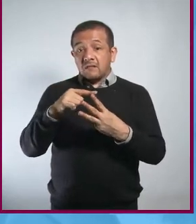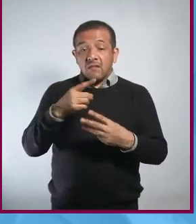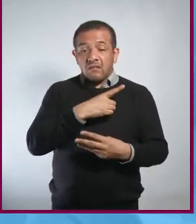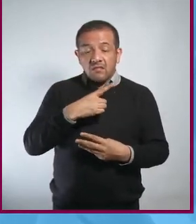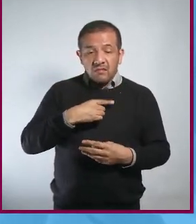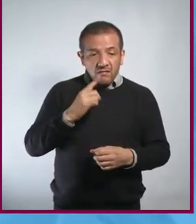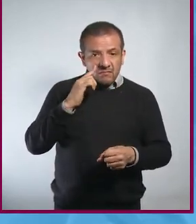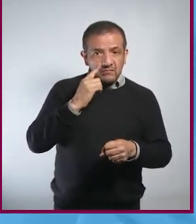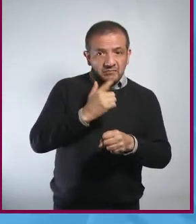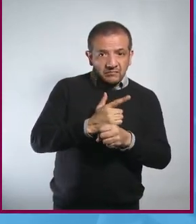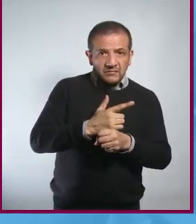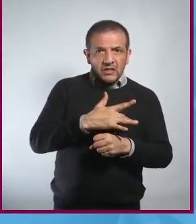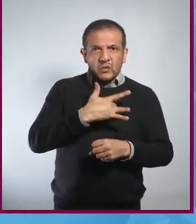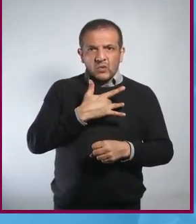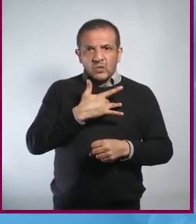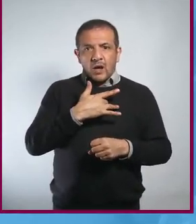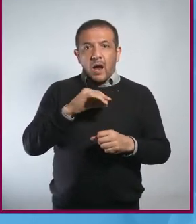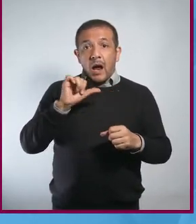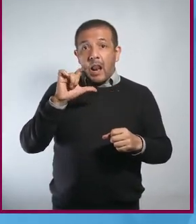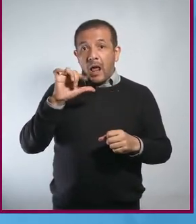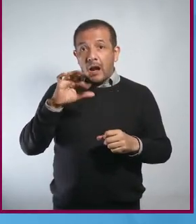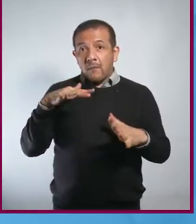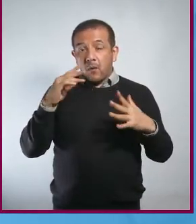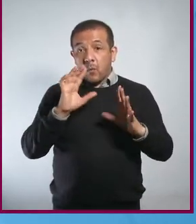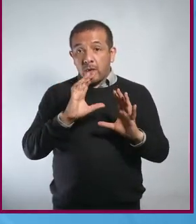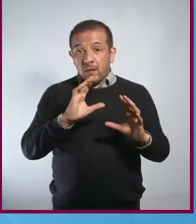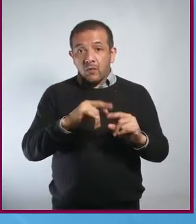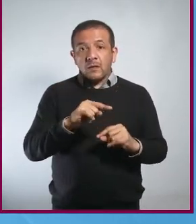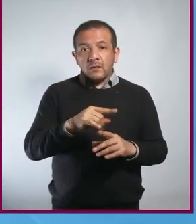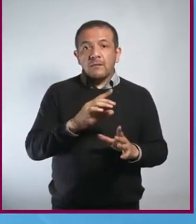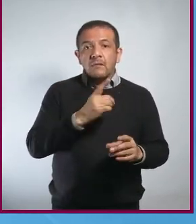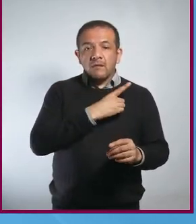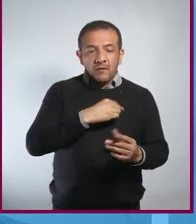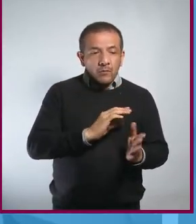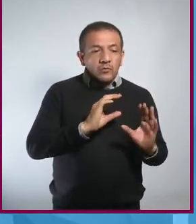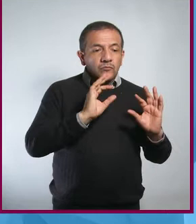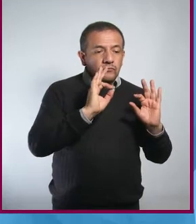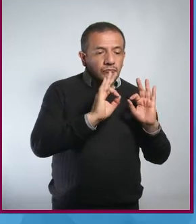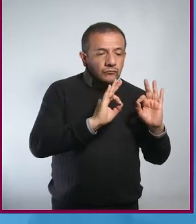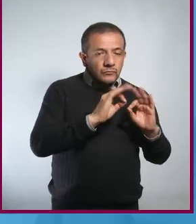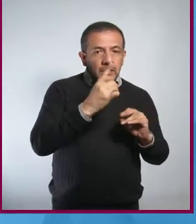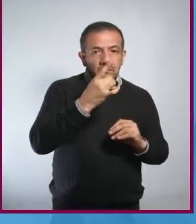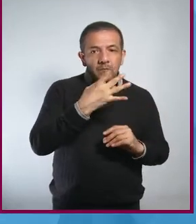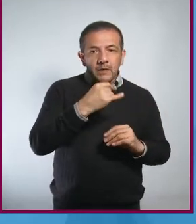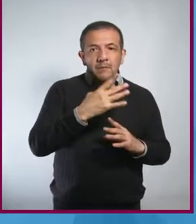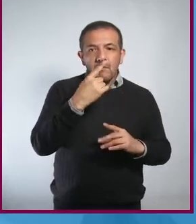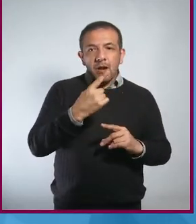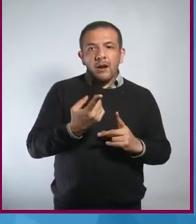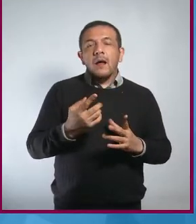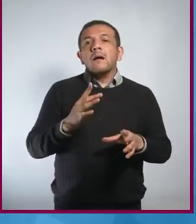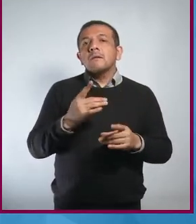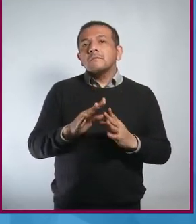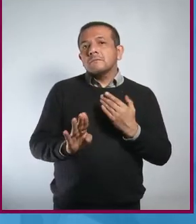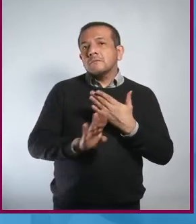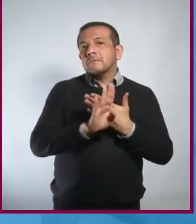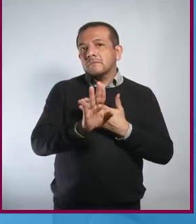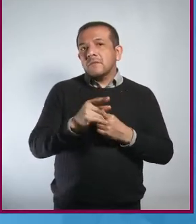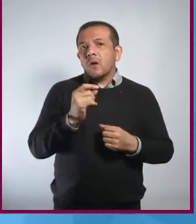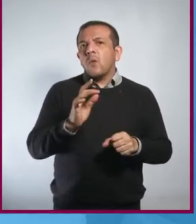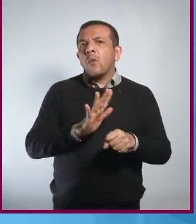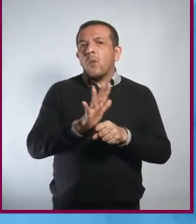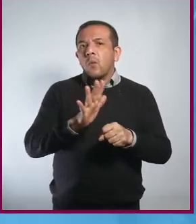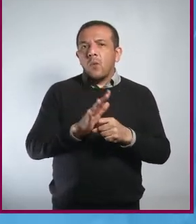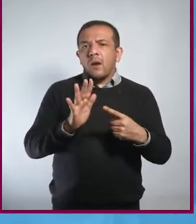los signos de alarma permite evitar las complicaciones y el dengue grave. Los signos de alarma son